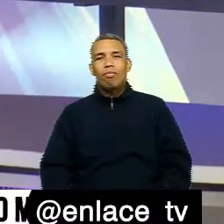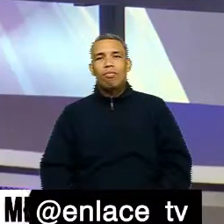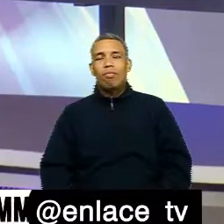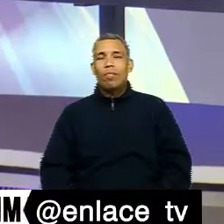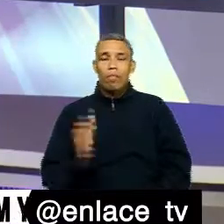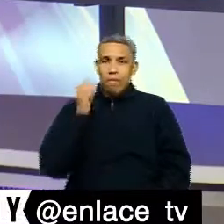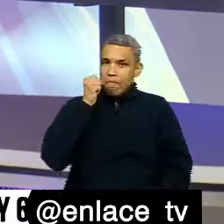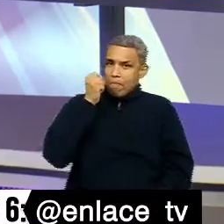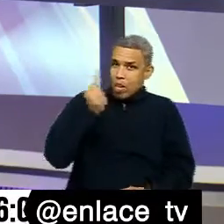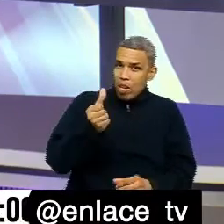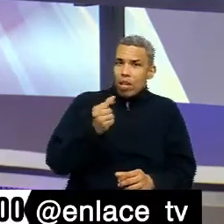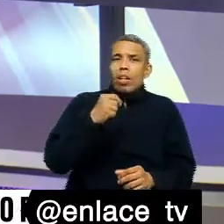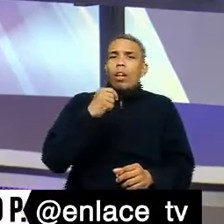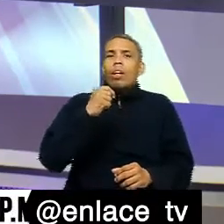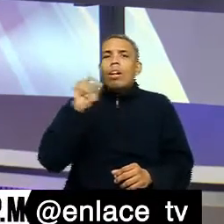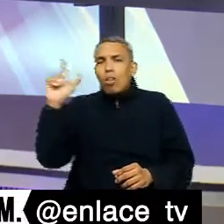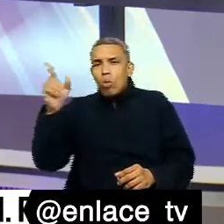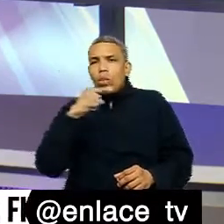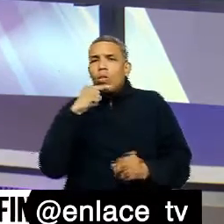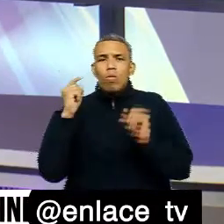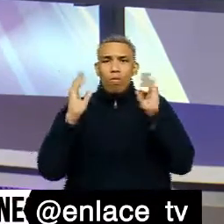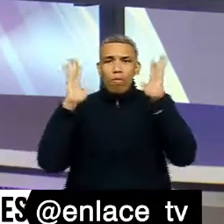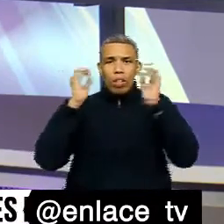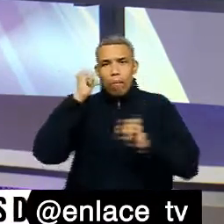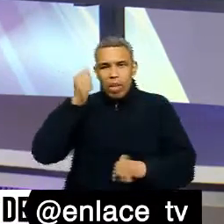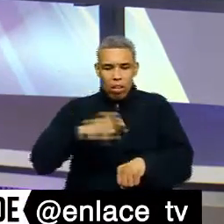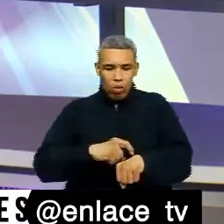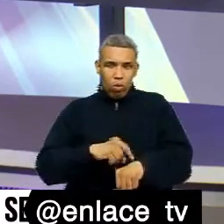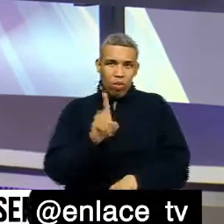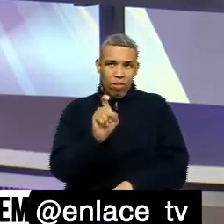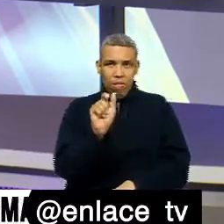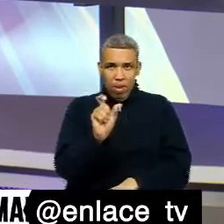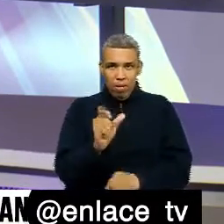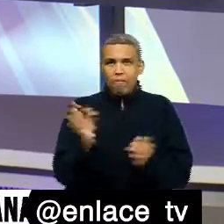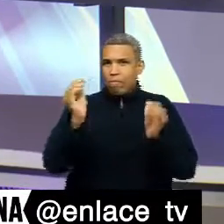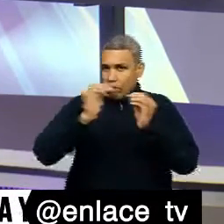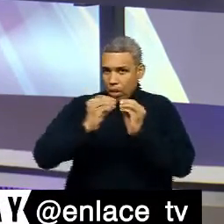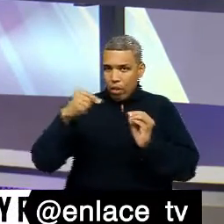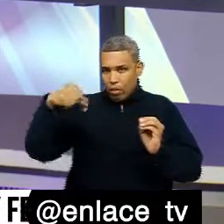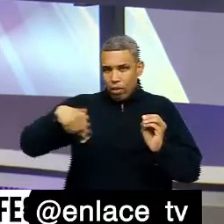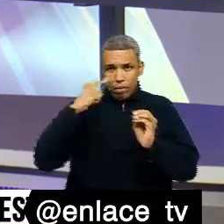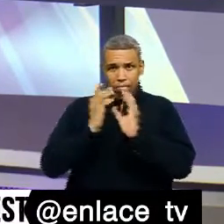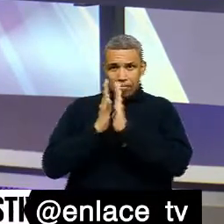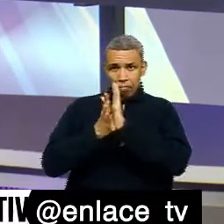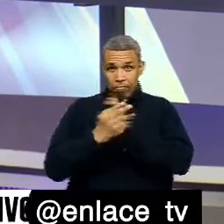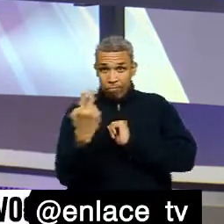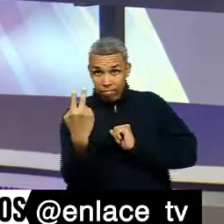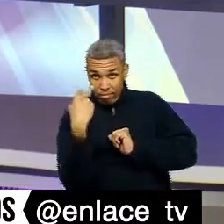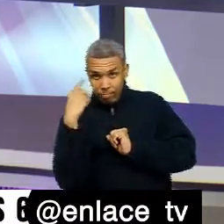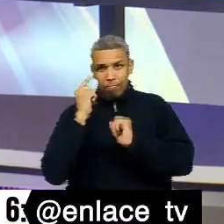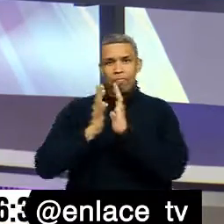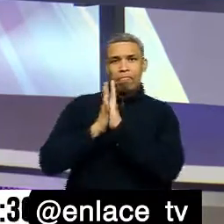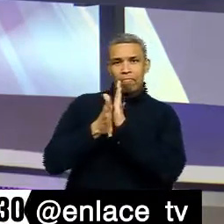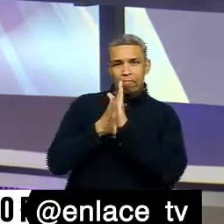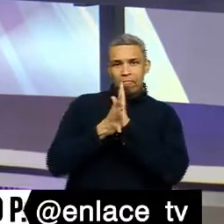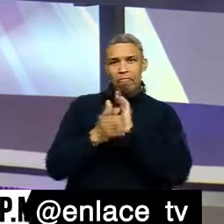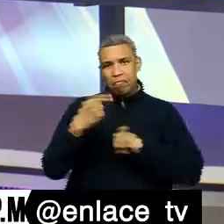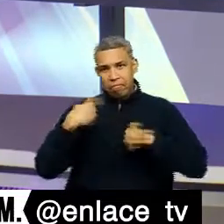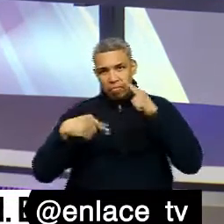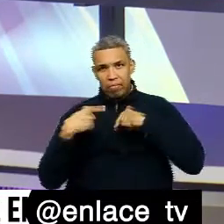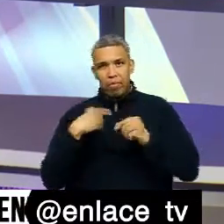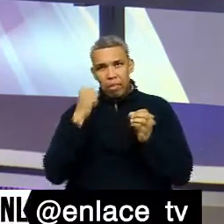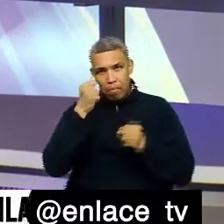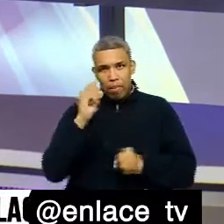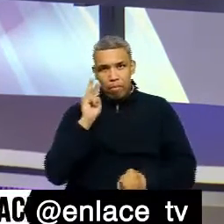Mañana, lunes festivo, nos encontramos nuevamente a las 6:30 de la tarde con todo lo que acontece en Barranca Bermeja y la región en una emisión más de Enlace Noticias,